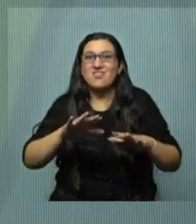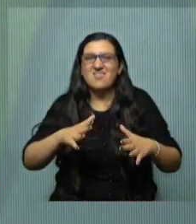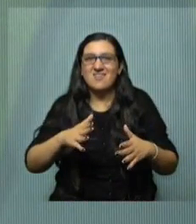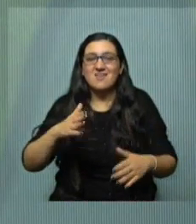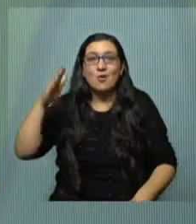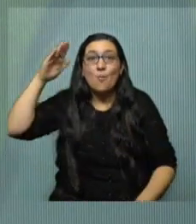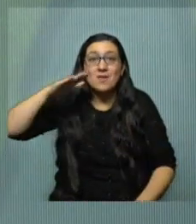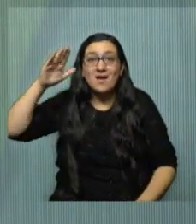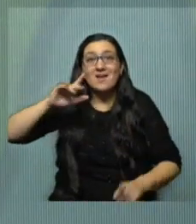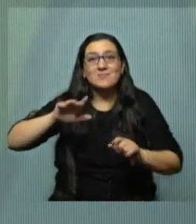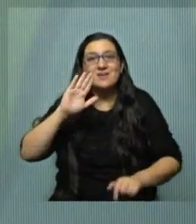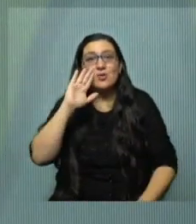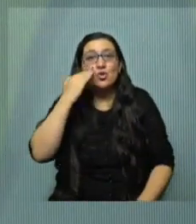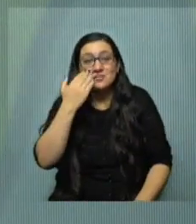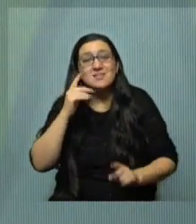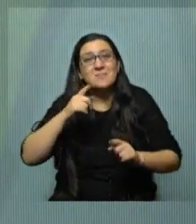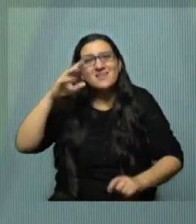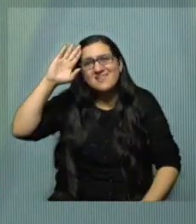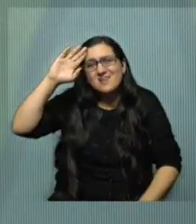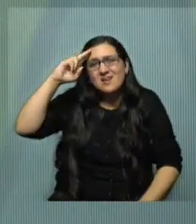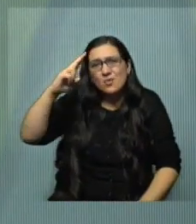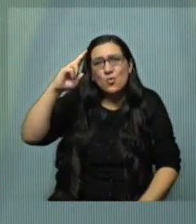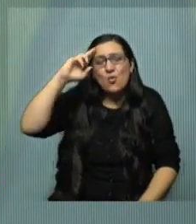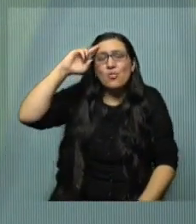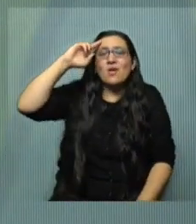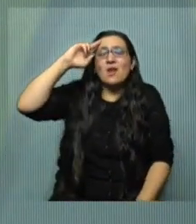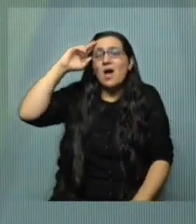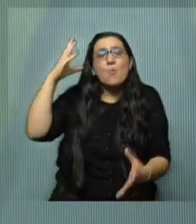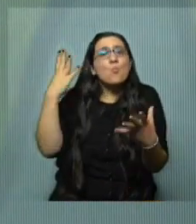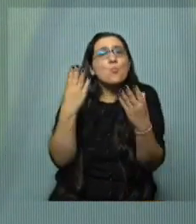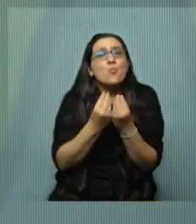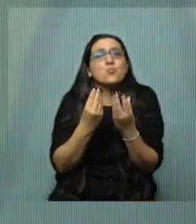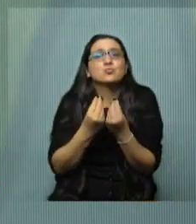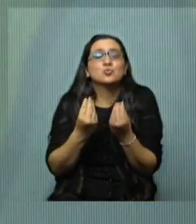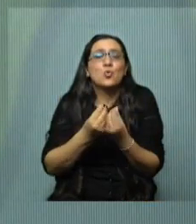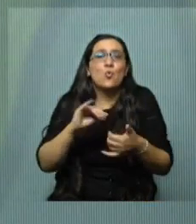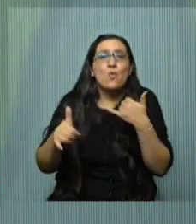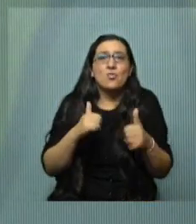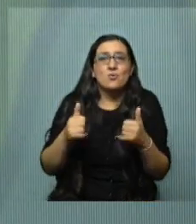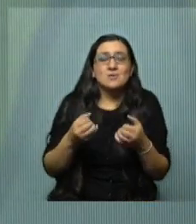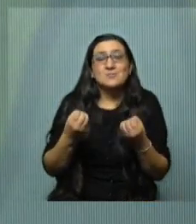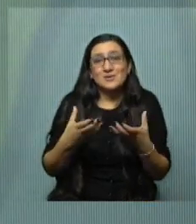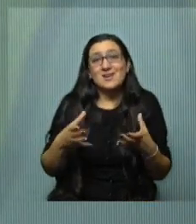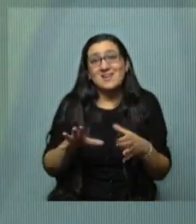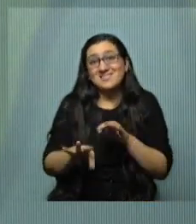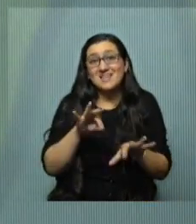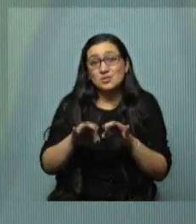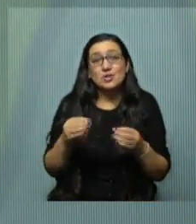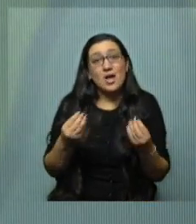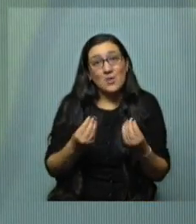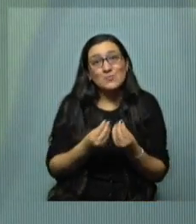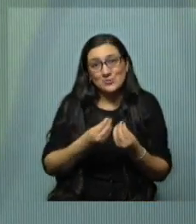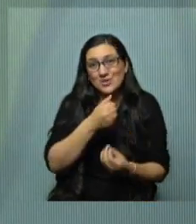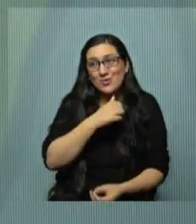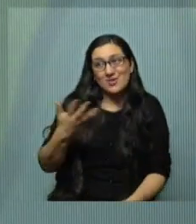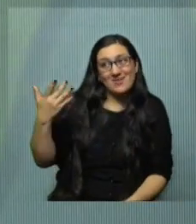de reconocer, de recordar, ¿no? También a un montón de jugadores, ¿no? Porque la selección tiene una riquísima historia. Y vos decías, ¿no? Por